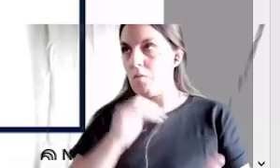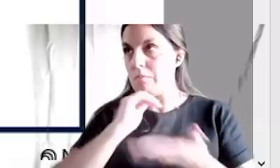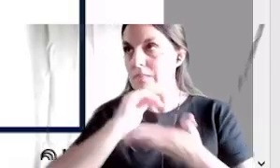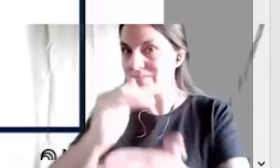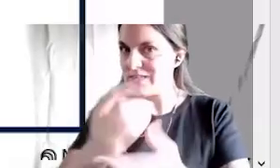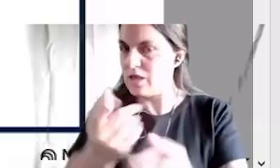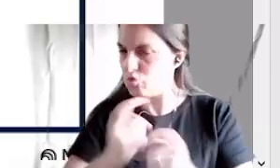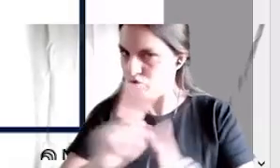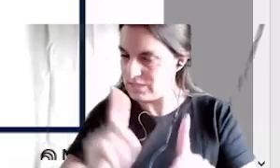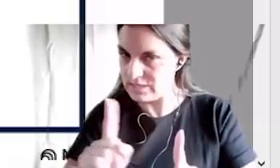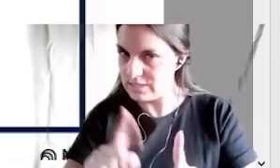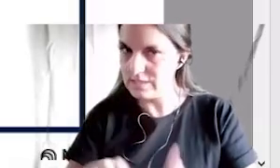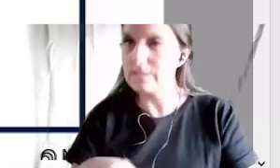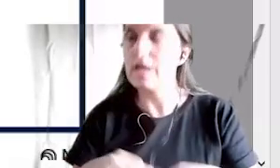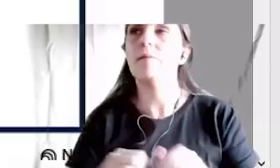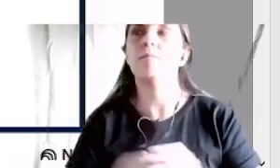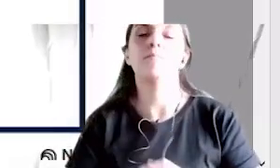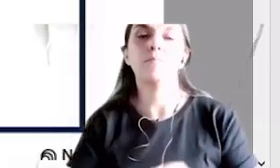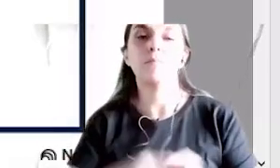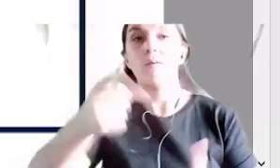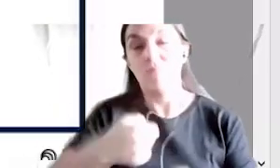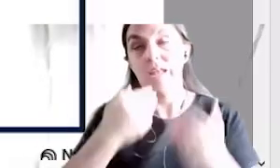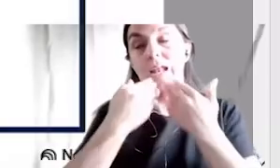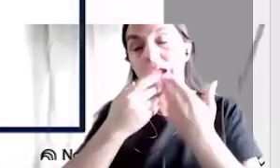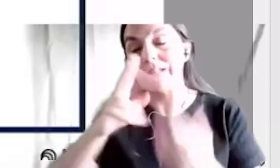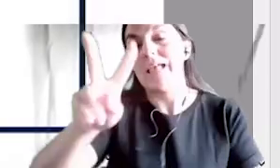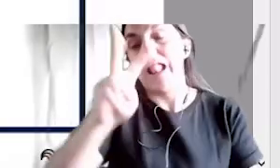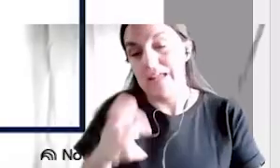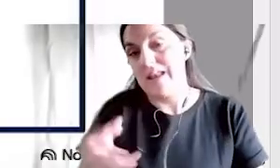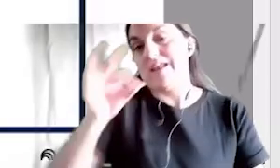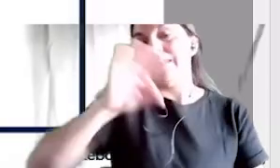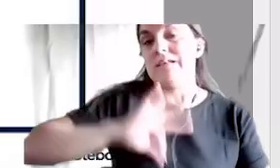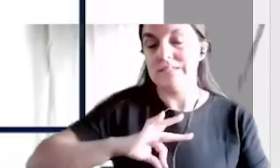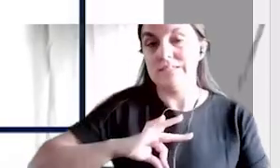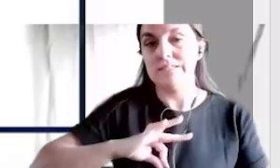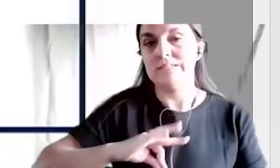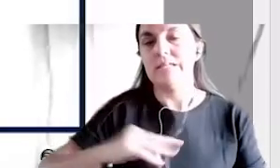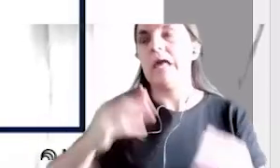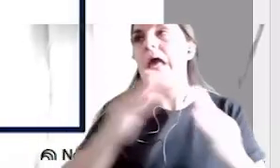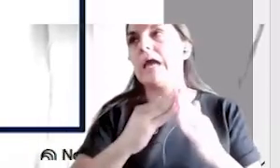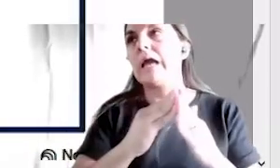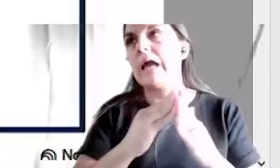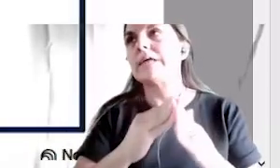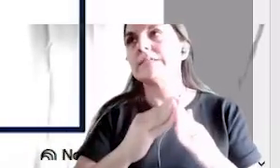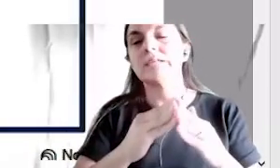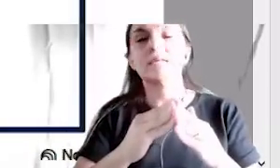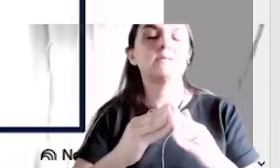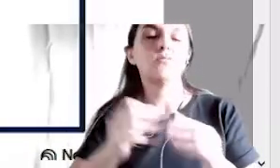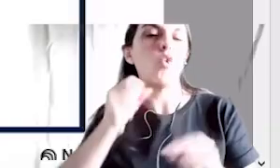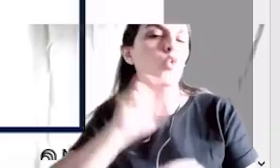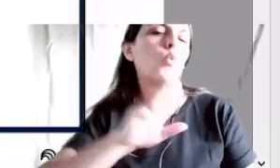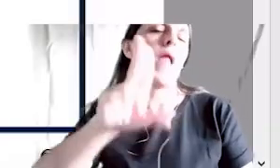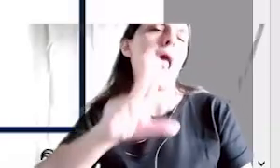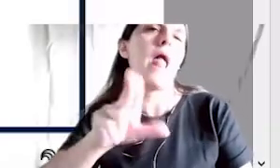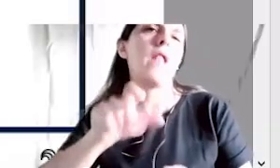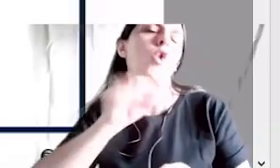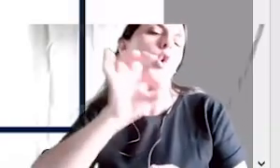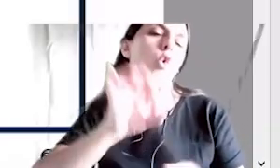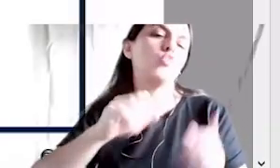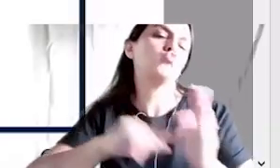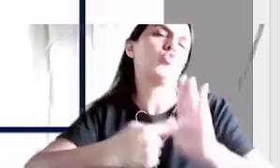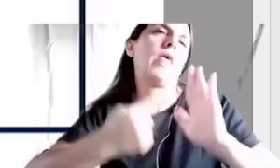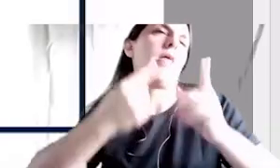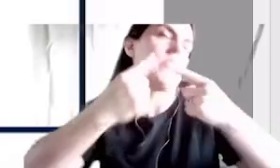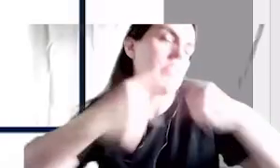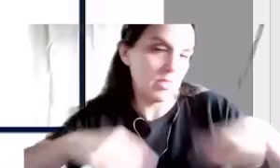el producido de los alquileres, ya sea de inmuebles tanto urbanos como rurales, etcétera.